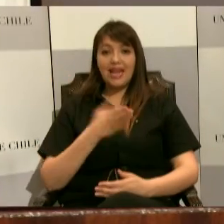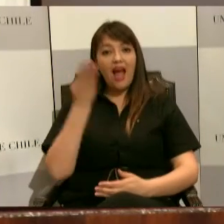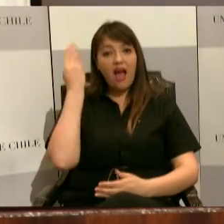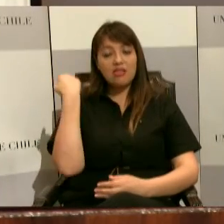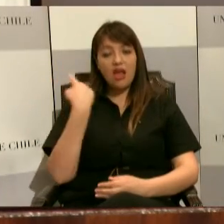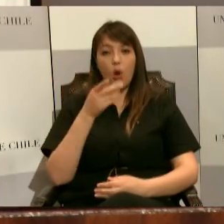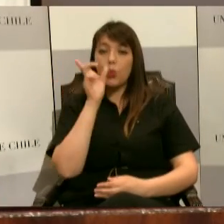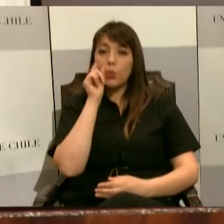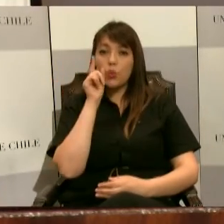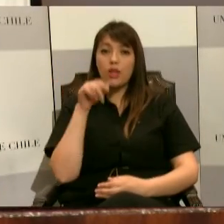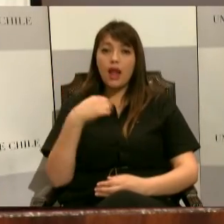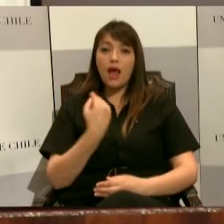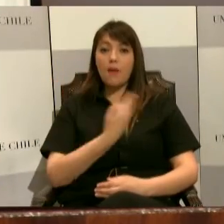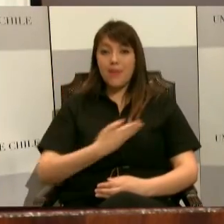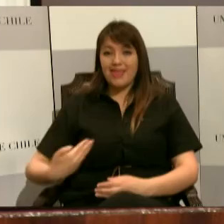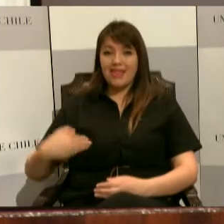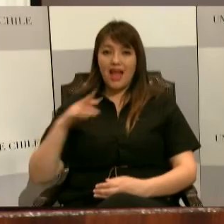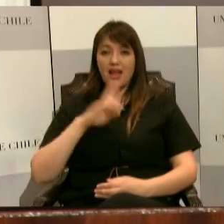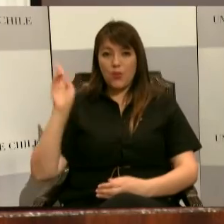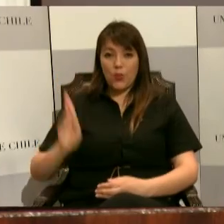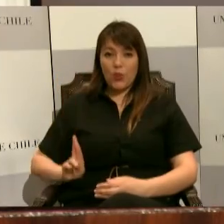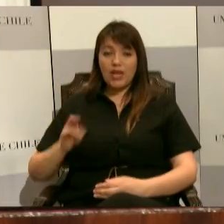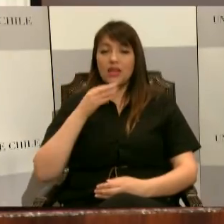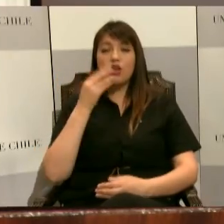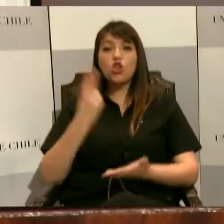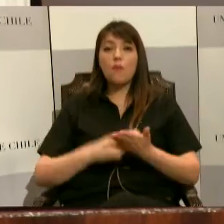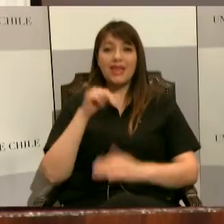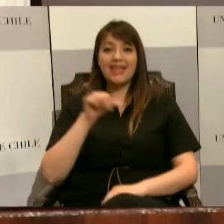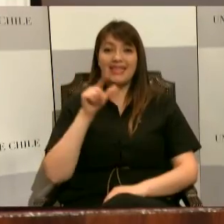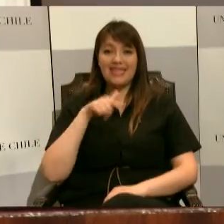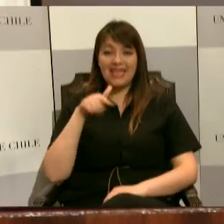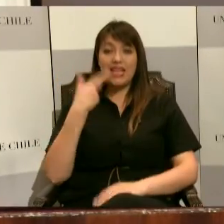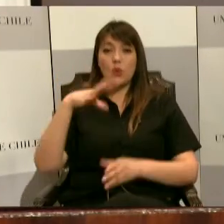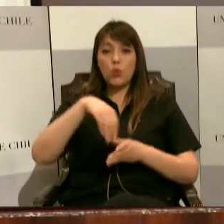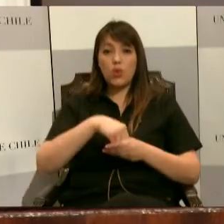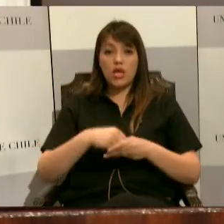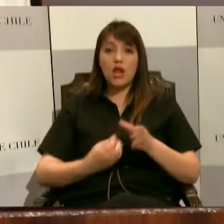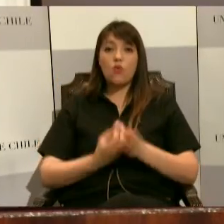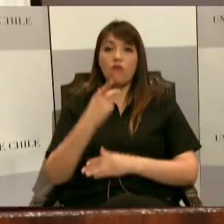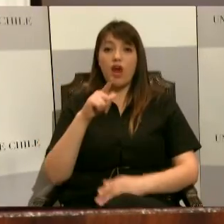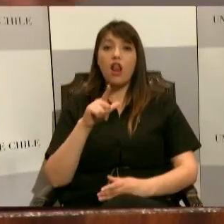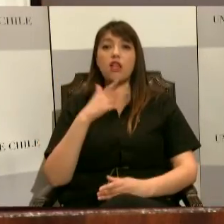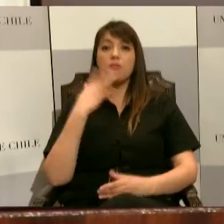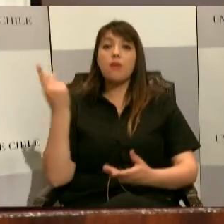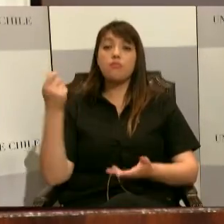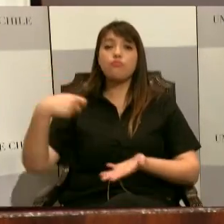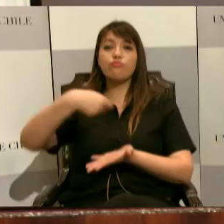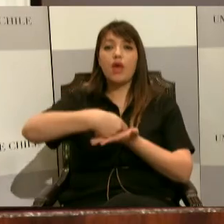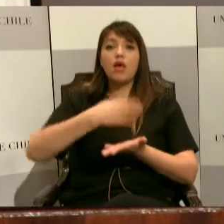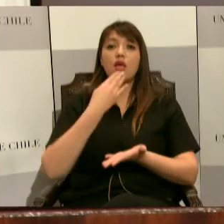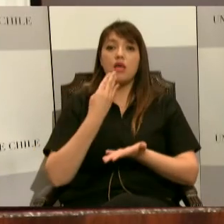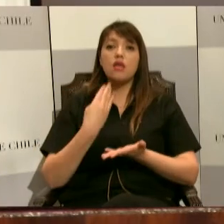octubre, la Presidenta de la República anunció que la partida del presupuesto 2017 incluiría una glosa para financiar el plan de inversiones presentado